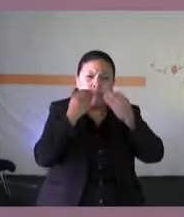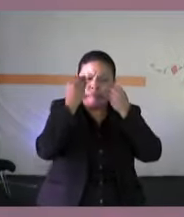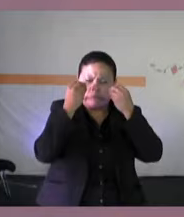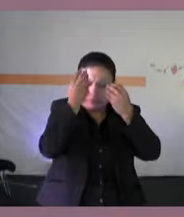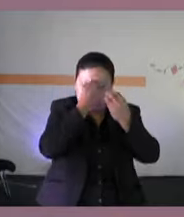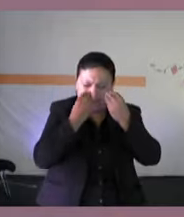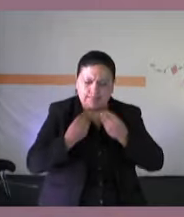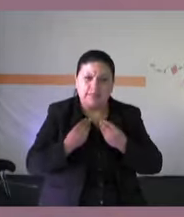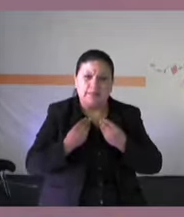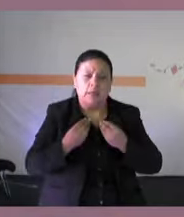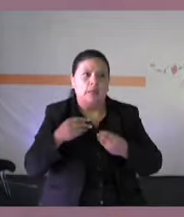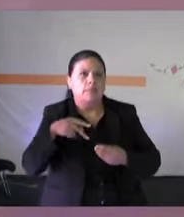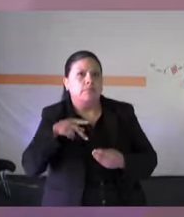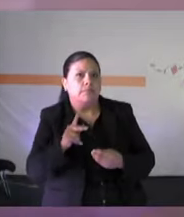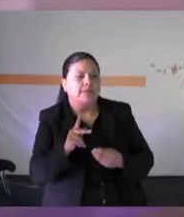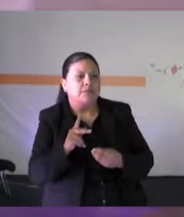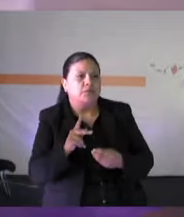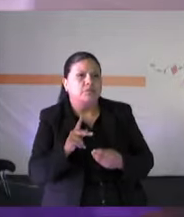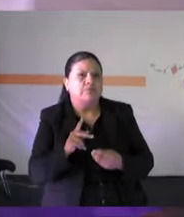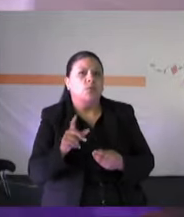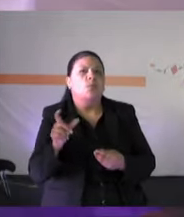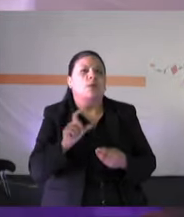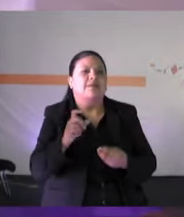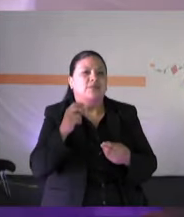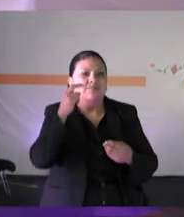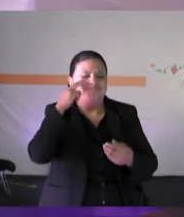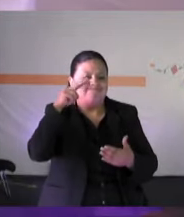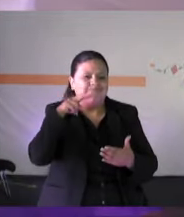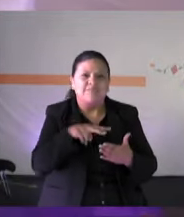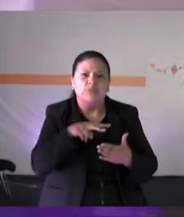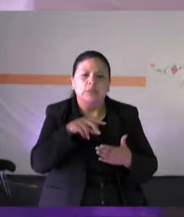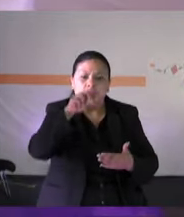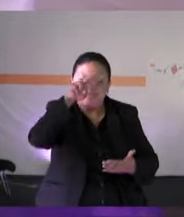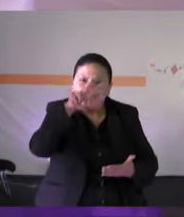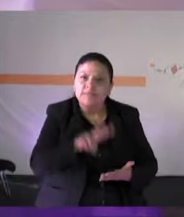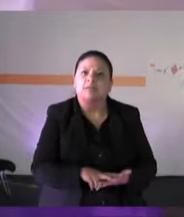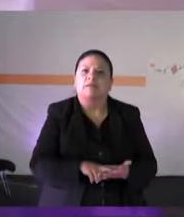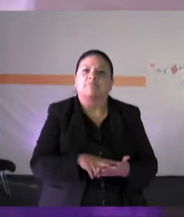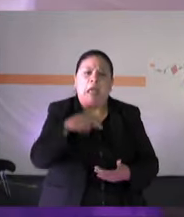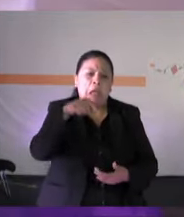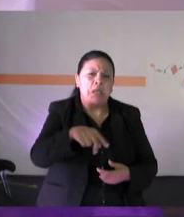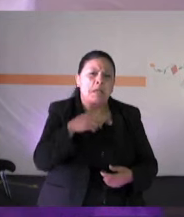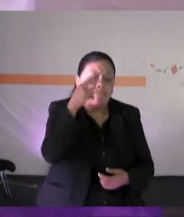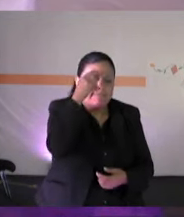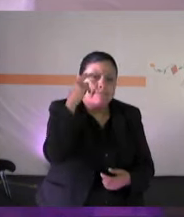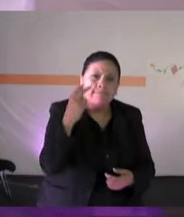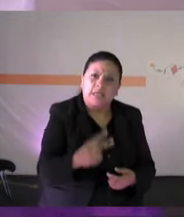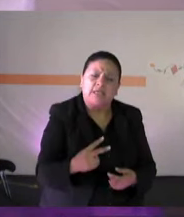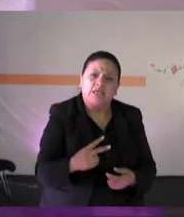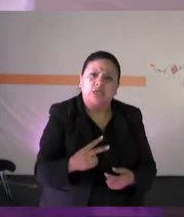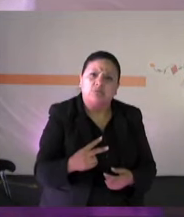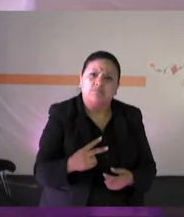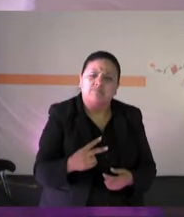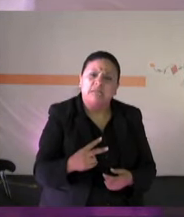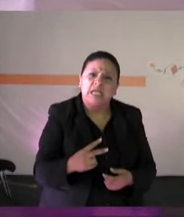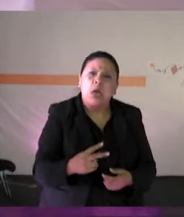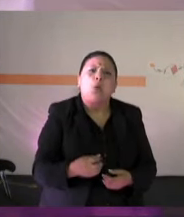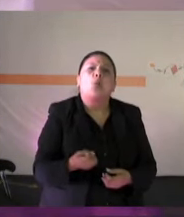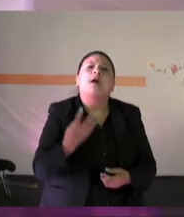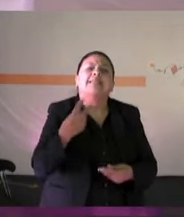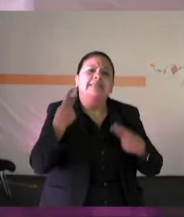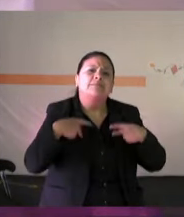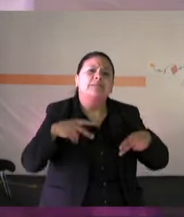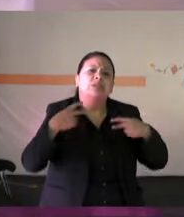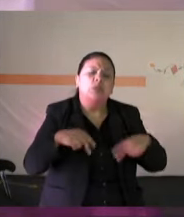soportamos las cifras. O sea, es una película de slasher diaria la que